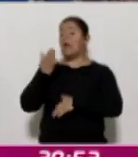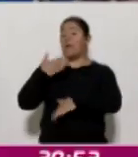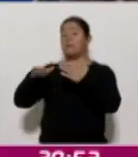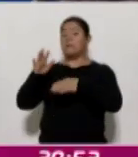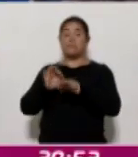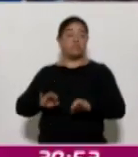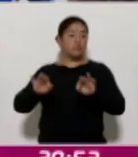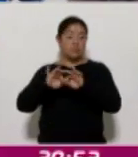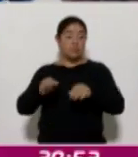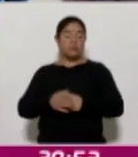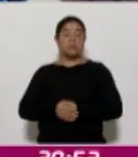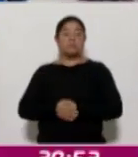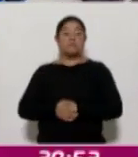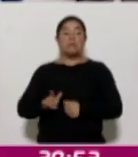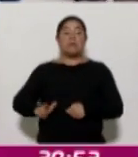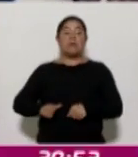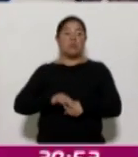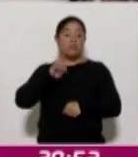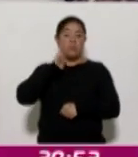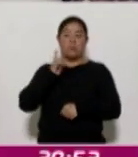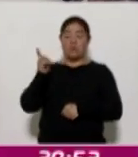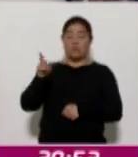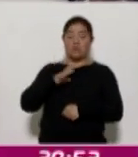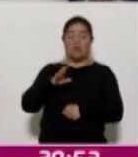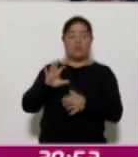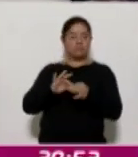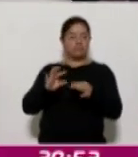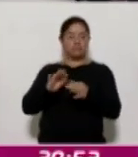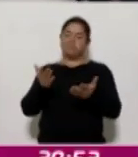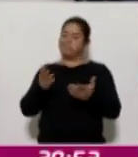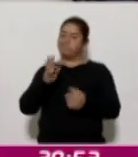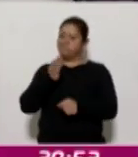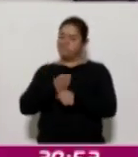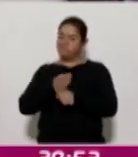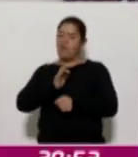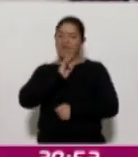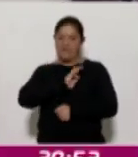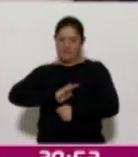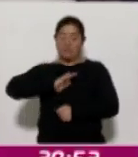dio la señora gobernadora. Pues bueno, en este caso felicitarla